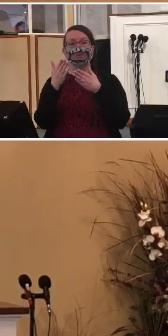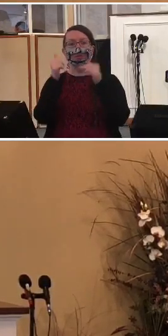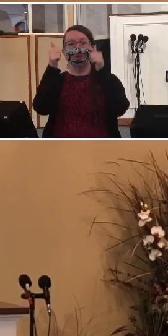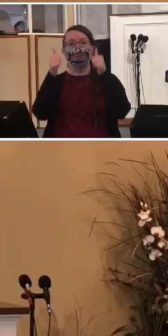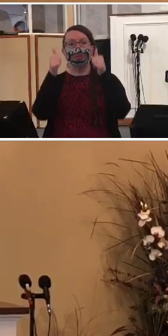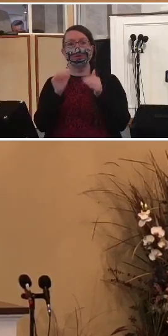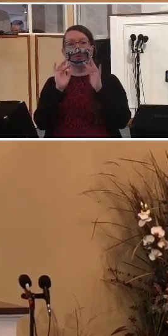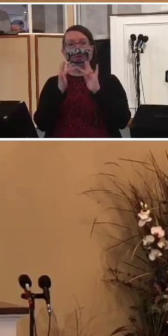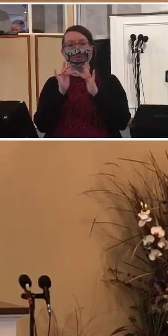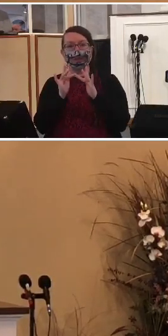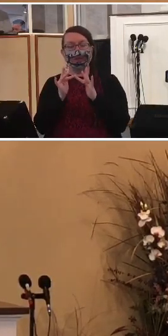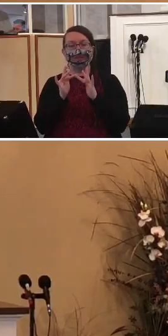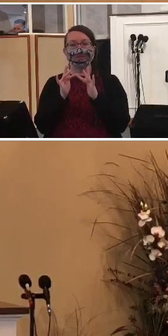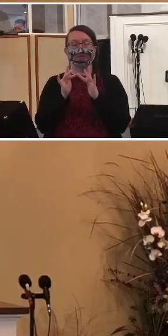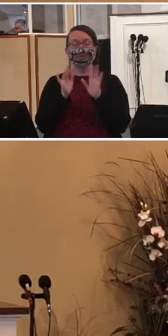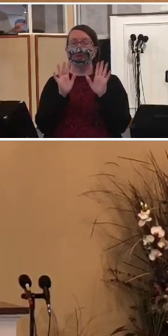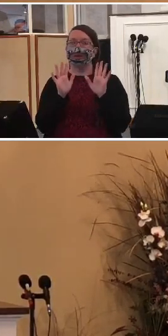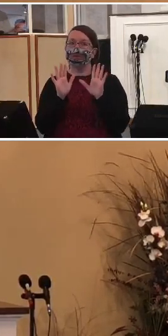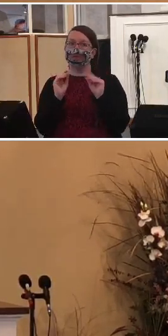Y